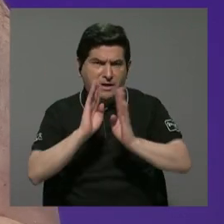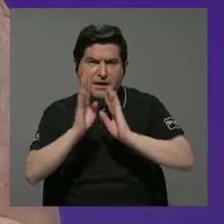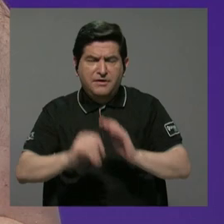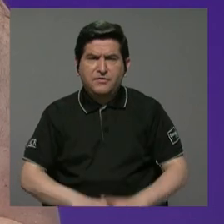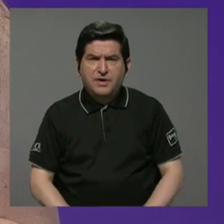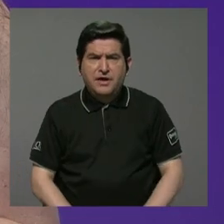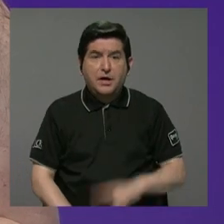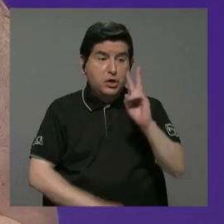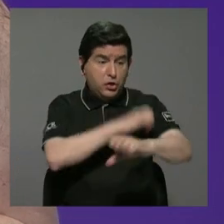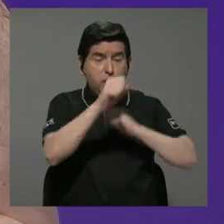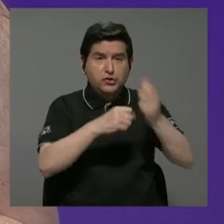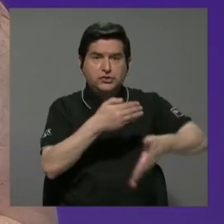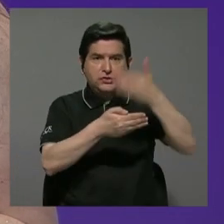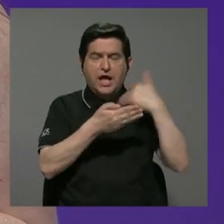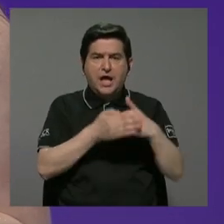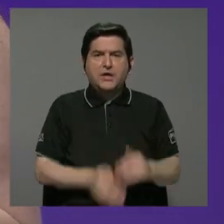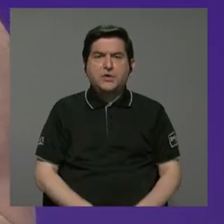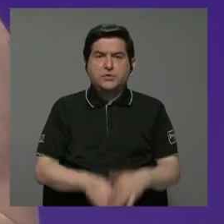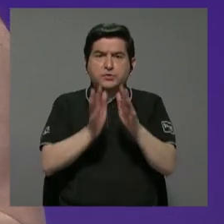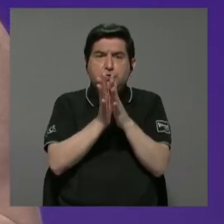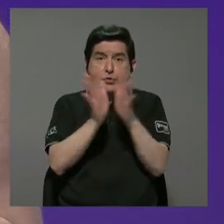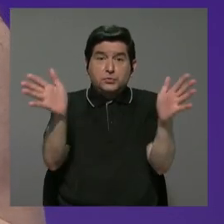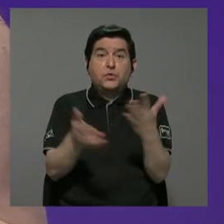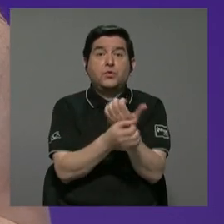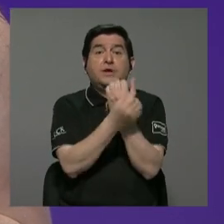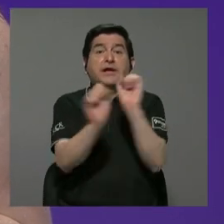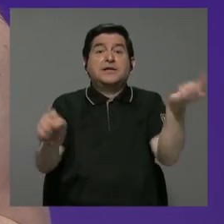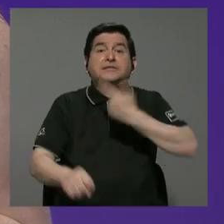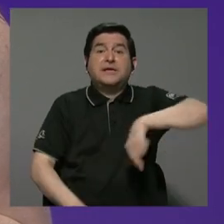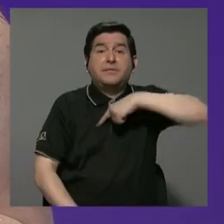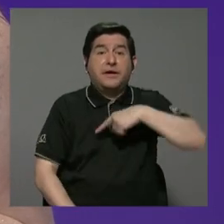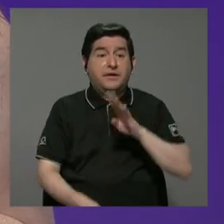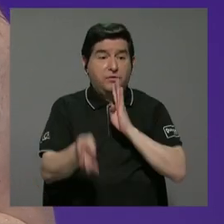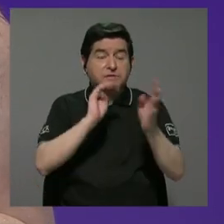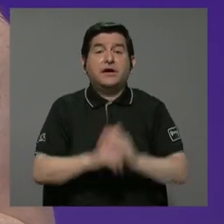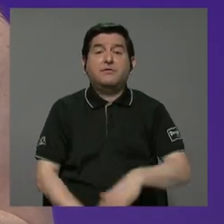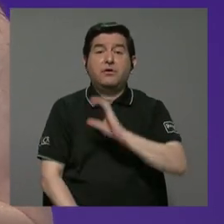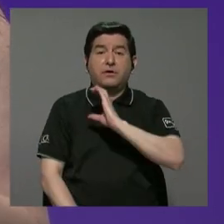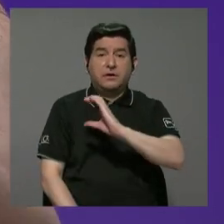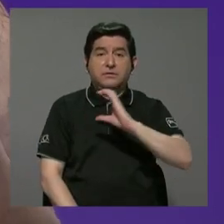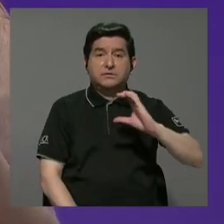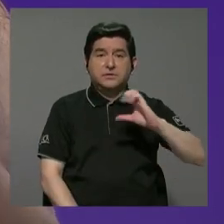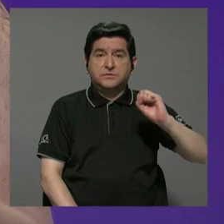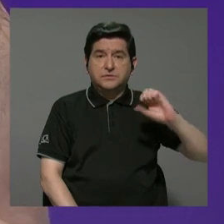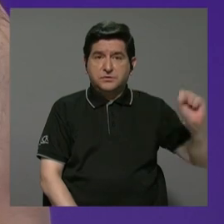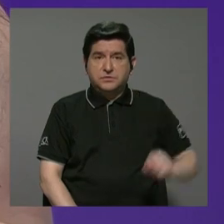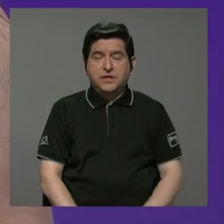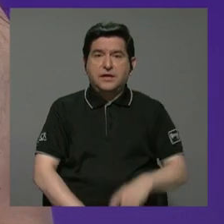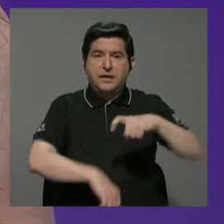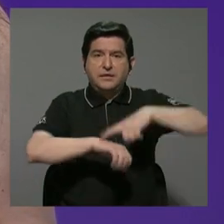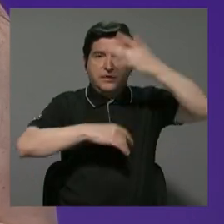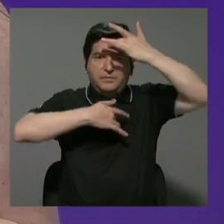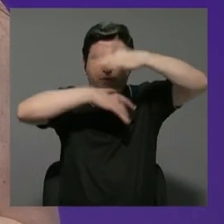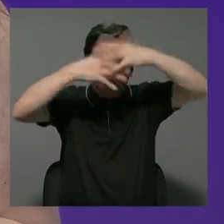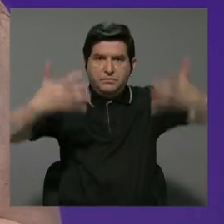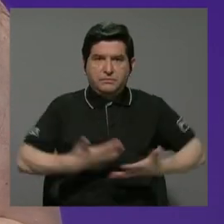que hace dos años lo público nos estaba salvando la vida, y hablo por la Caja Costarricense del Seguro Social en plena